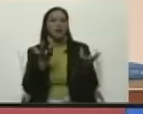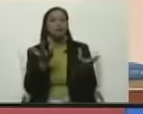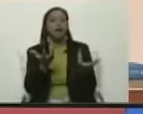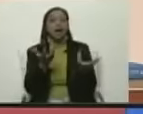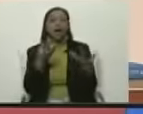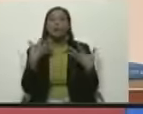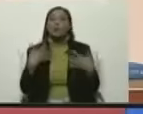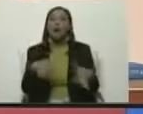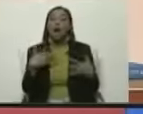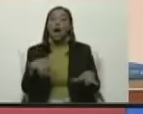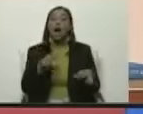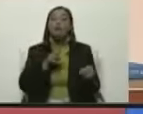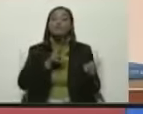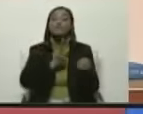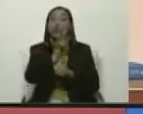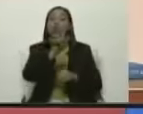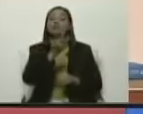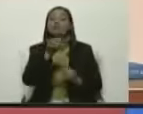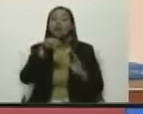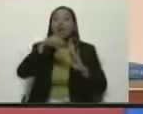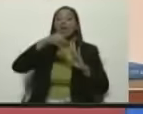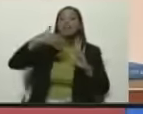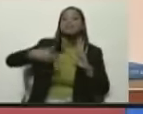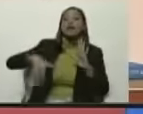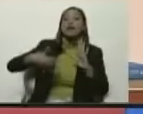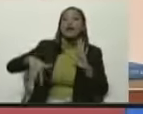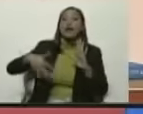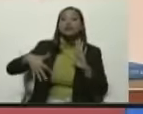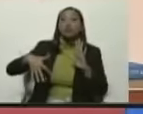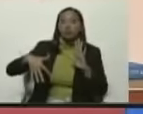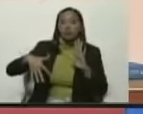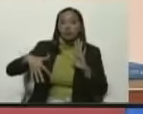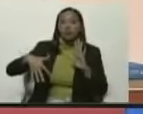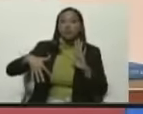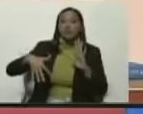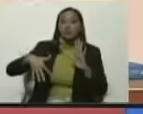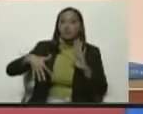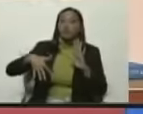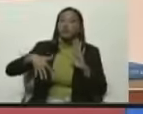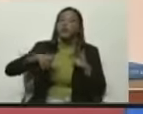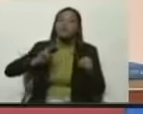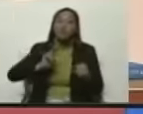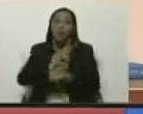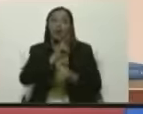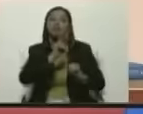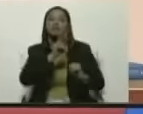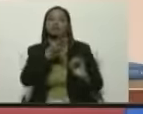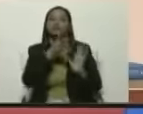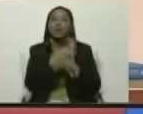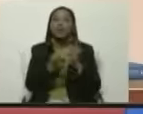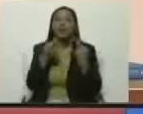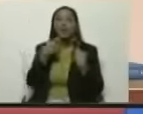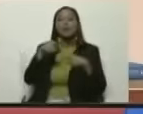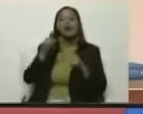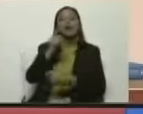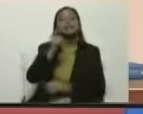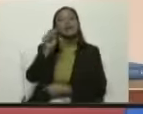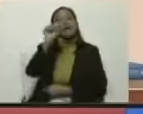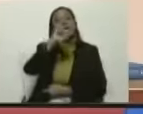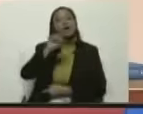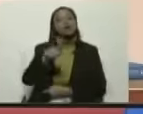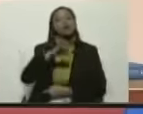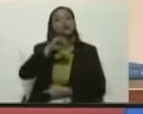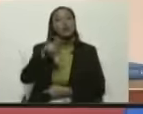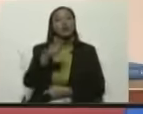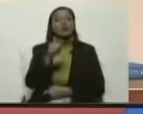Violando una decisión que estaba tomando el Tribunal Supremo de Justicia. La primera que hizo eso fue